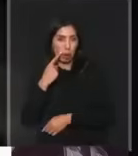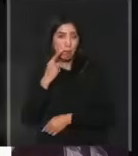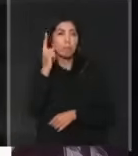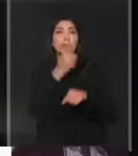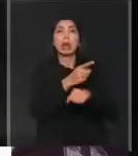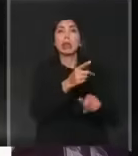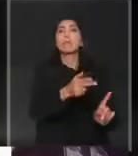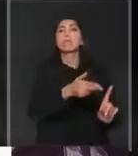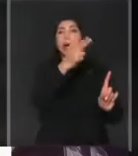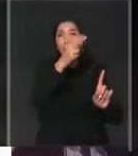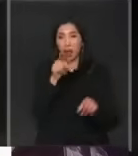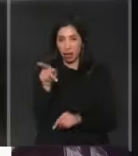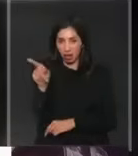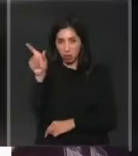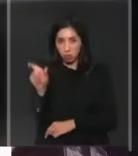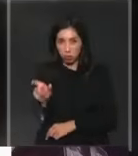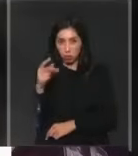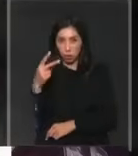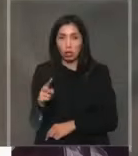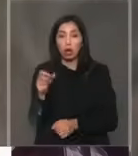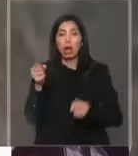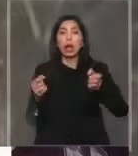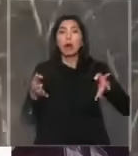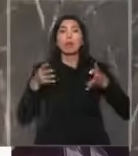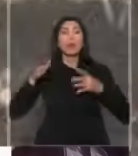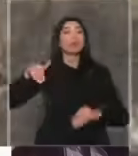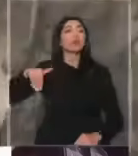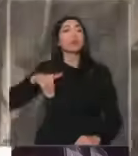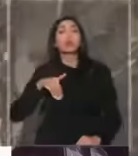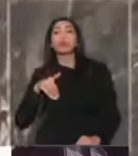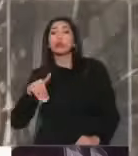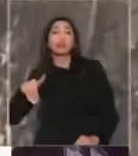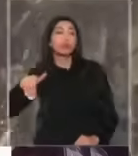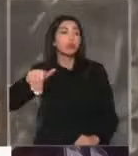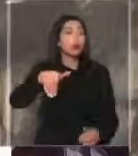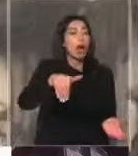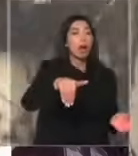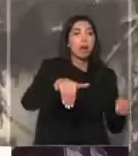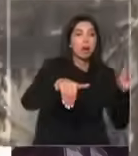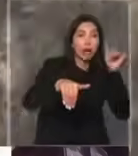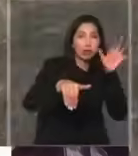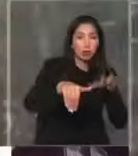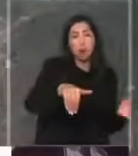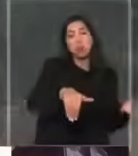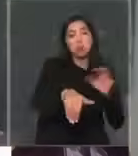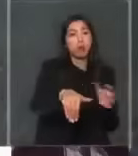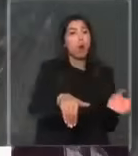circulan por distintos puntos de la región recogiendo escombros.